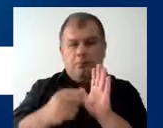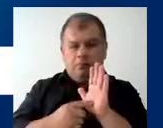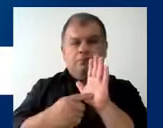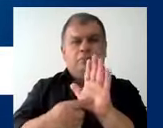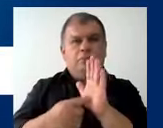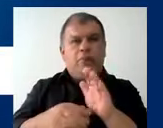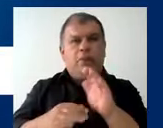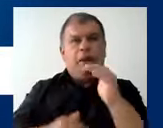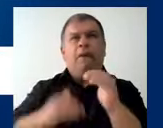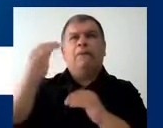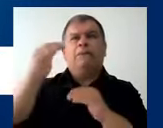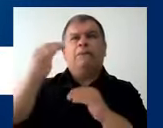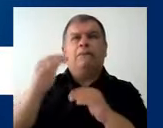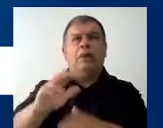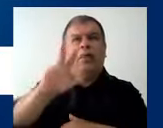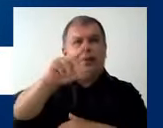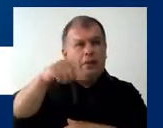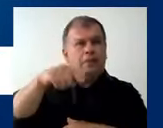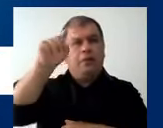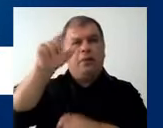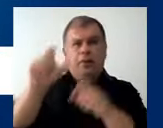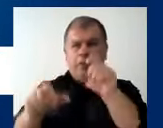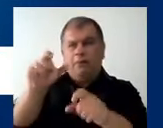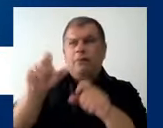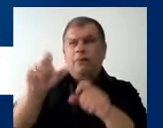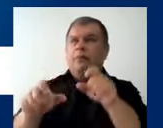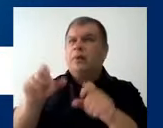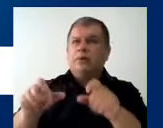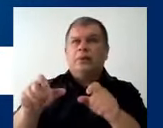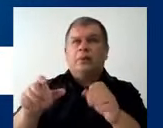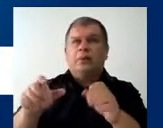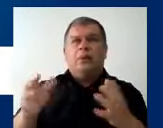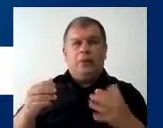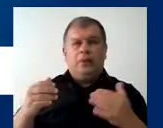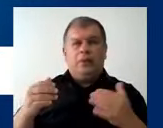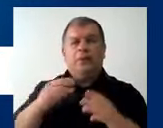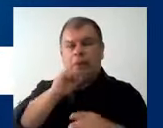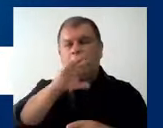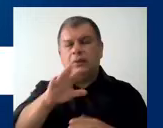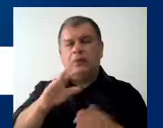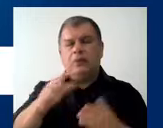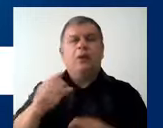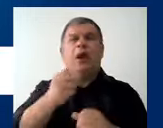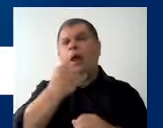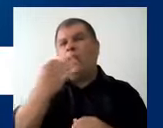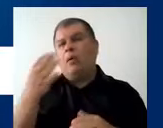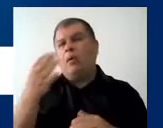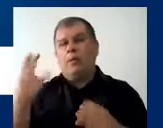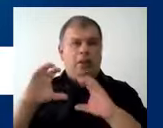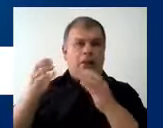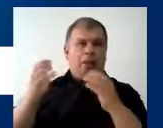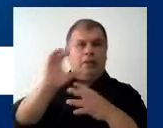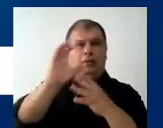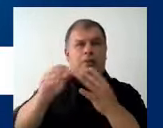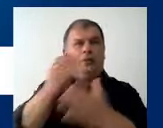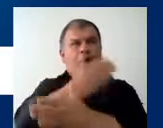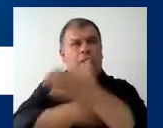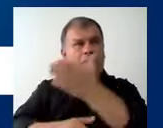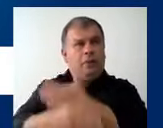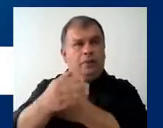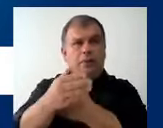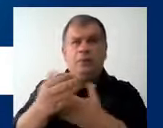tenemos más de 3 millones de personas que declaran tener algún tipo de discapacidad en el Perú. Estamos